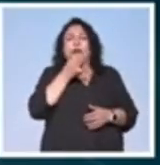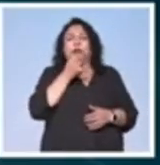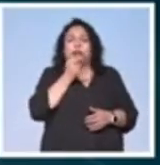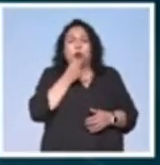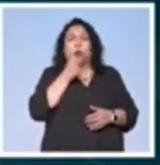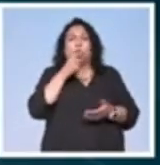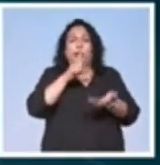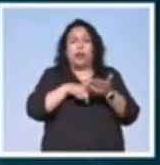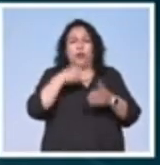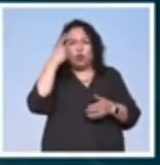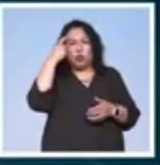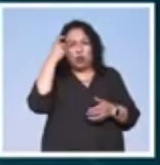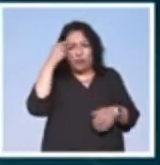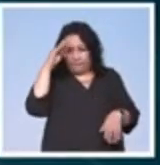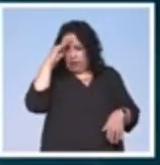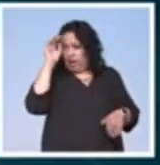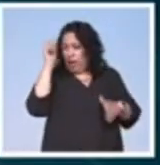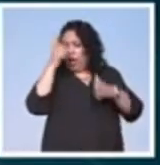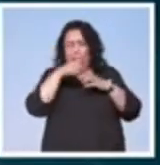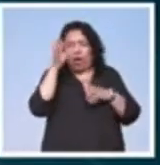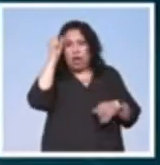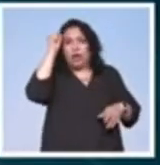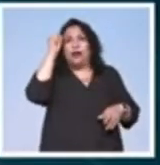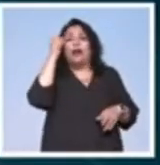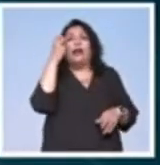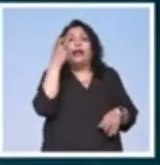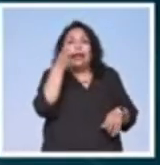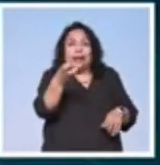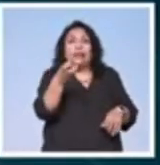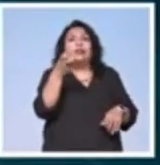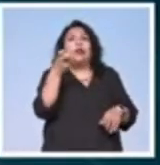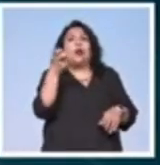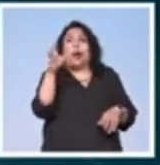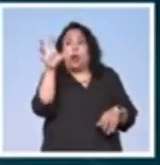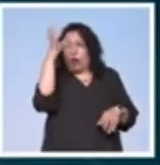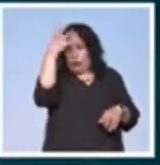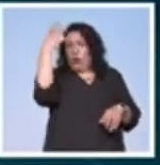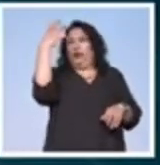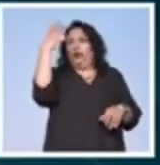tu cerebro cuando piensas en algo, como eso, tratar de hacer un retrato de